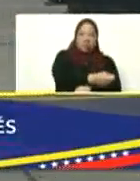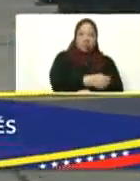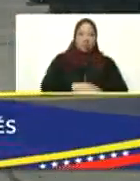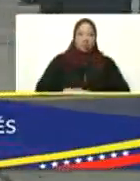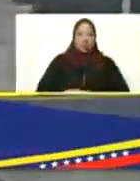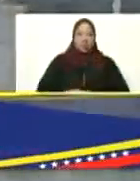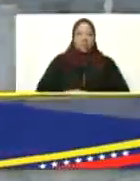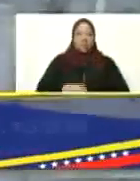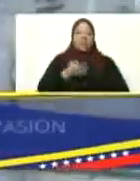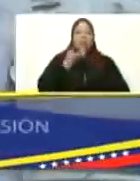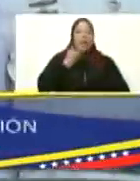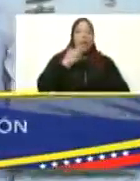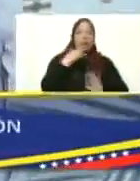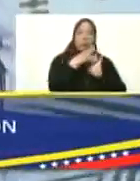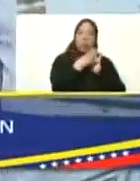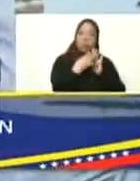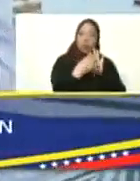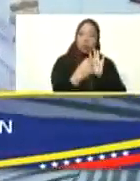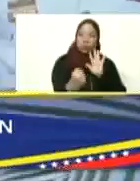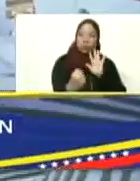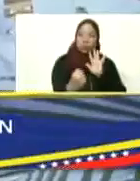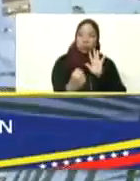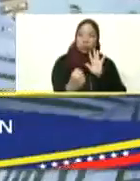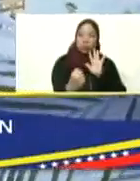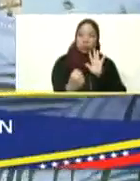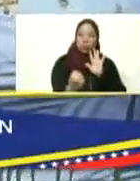son ejemplo, son un faro